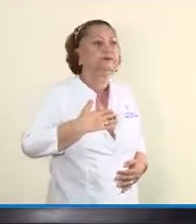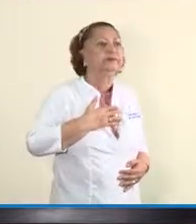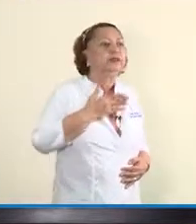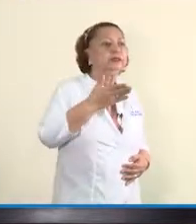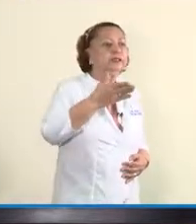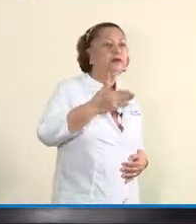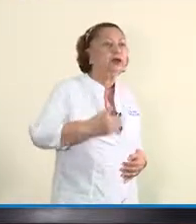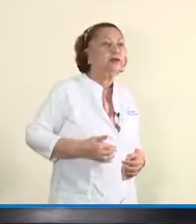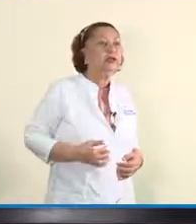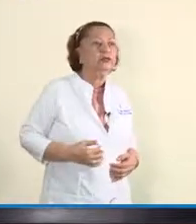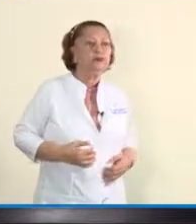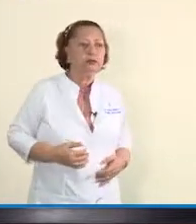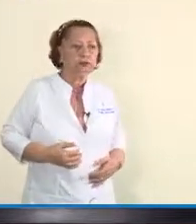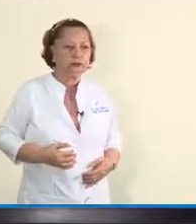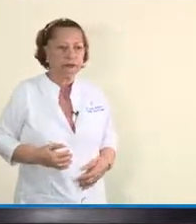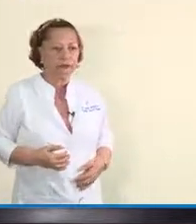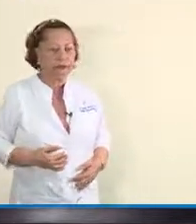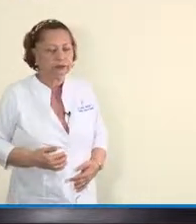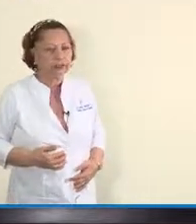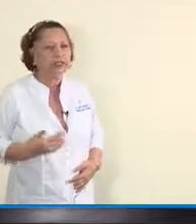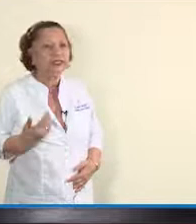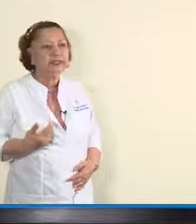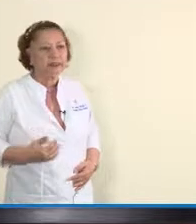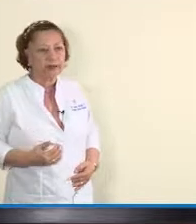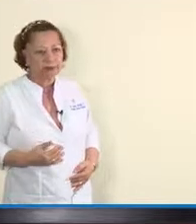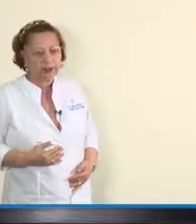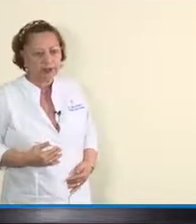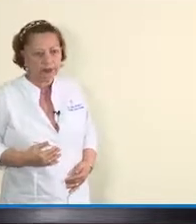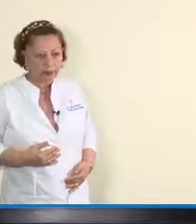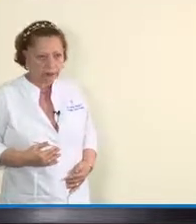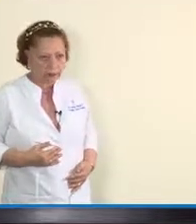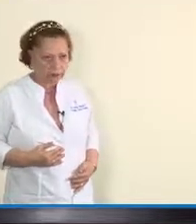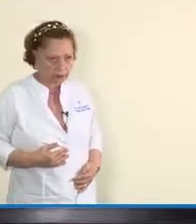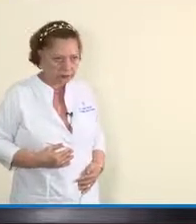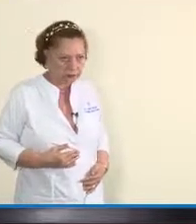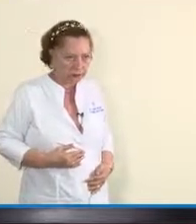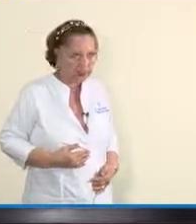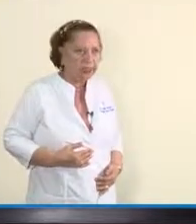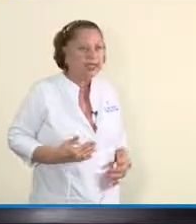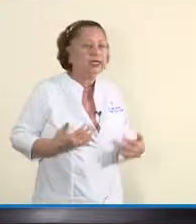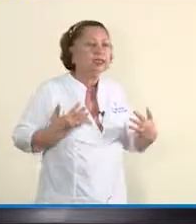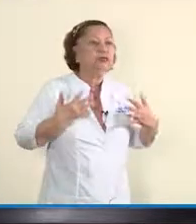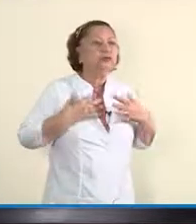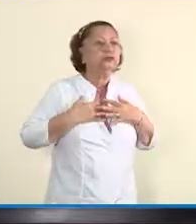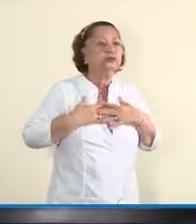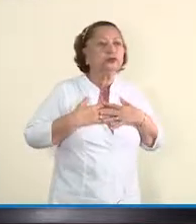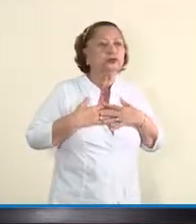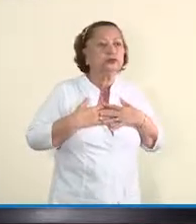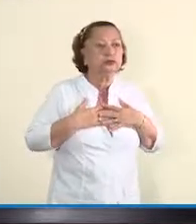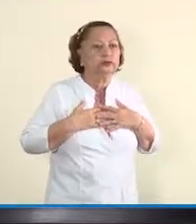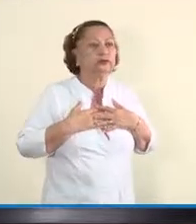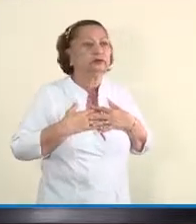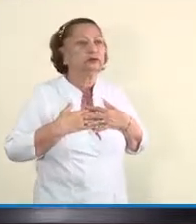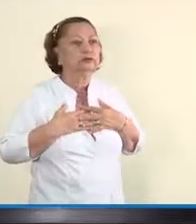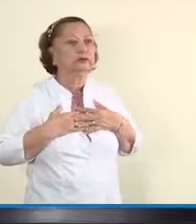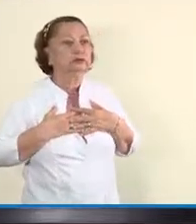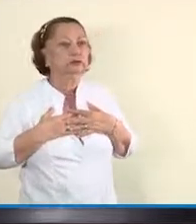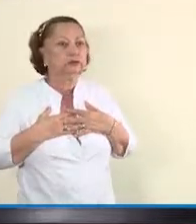brindar. Trabajo en conjunto. ¿Qué es el trabajo en conjunto? Aquí yo no soy